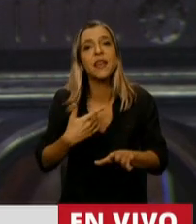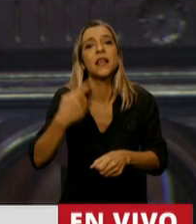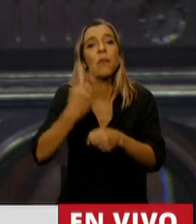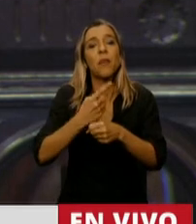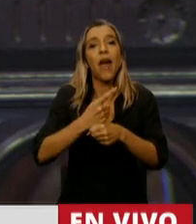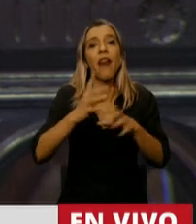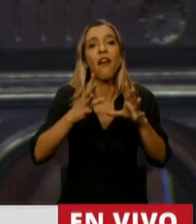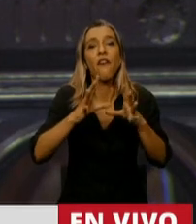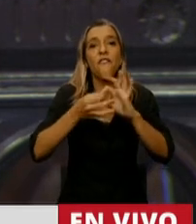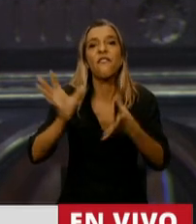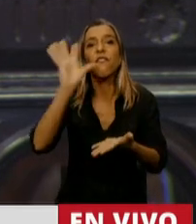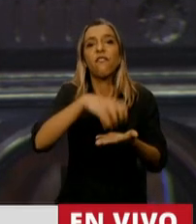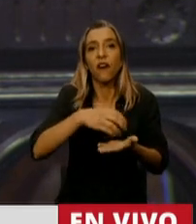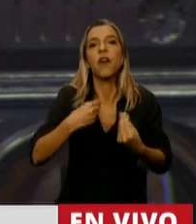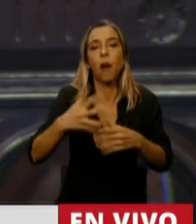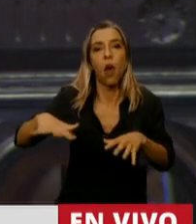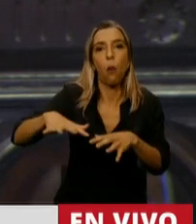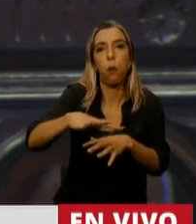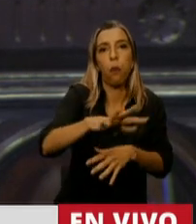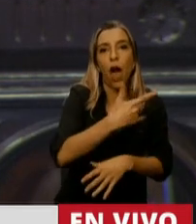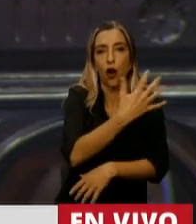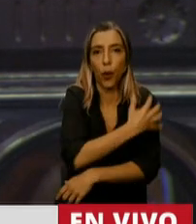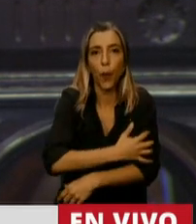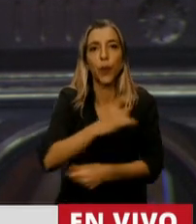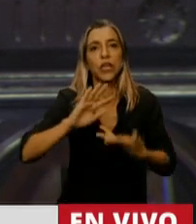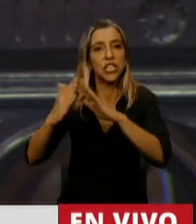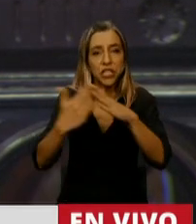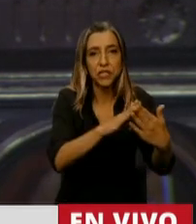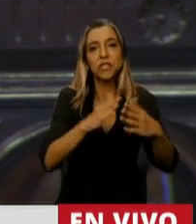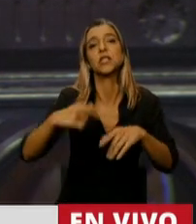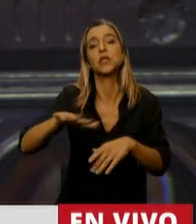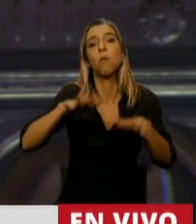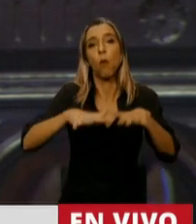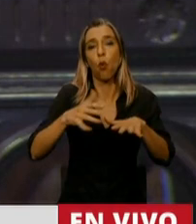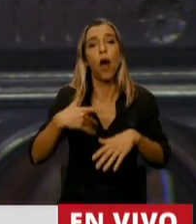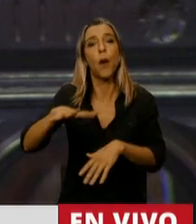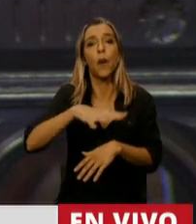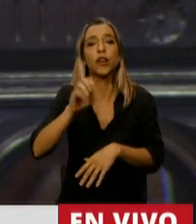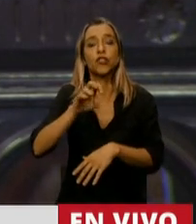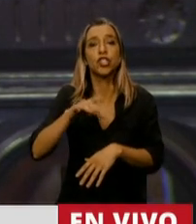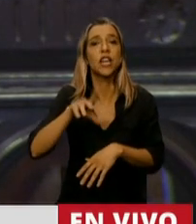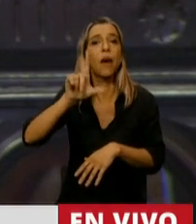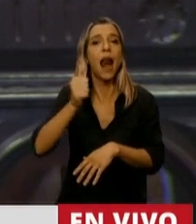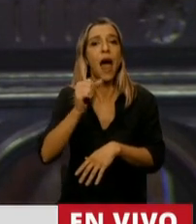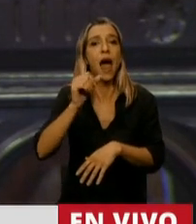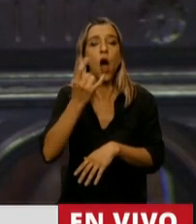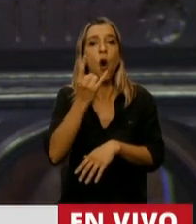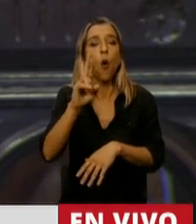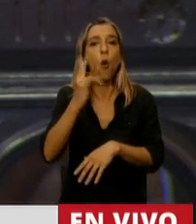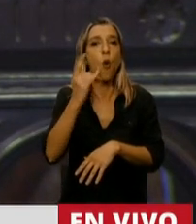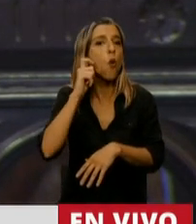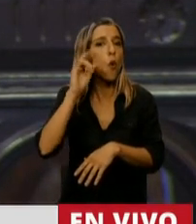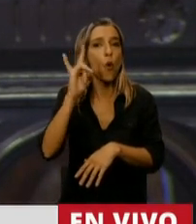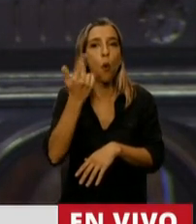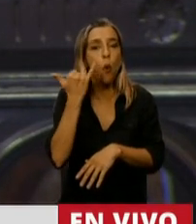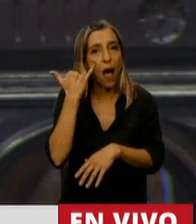asentamientos populares del país, en zona norte. Nació en un barrio, el barrio Uruguay, la Uruguay, entre San Fernando y San